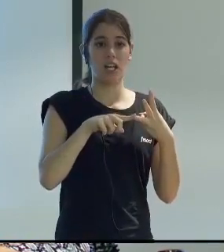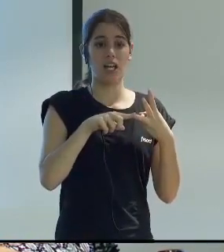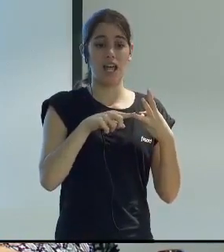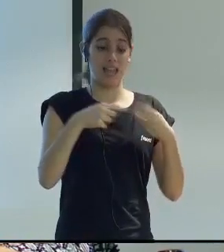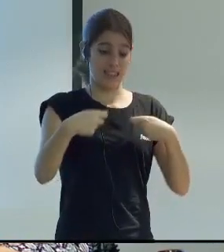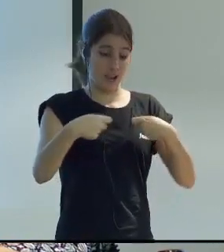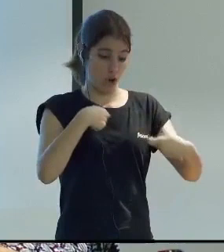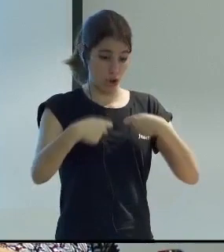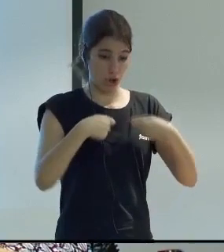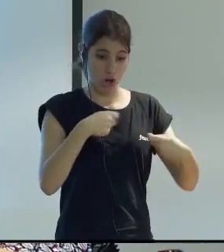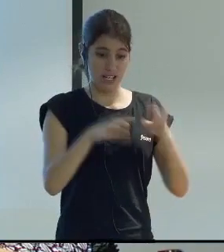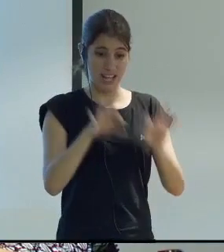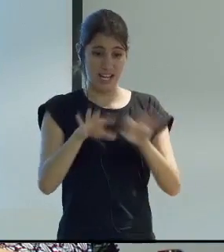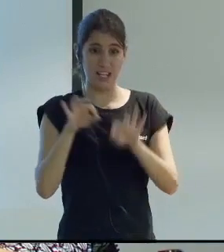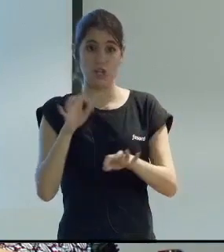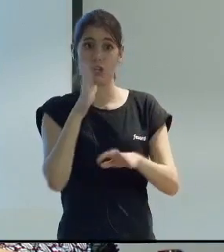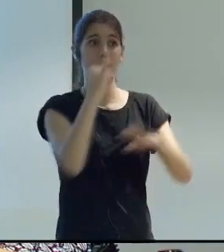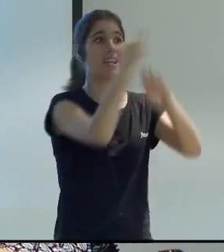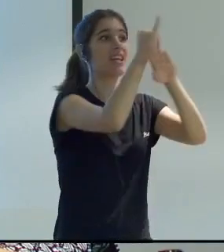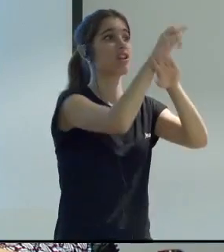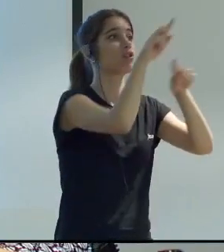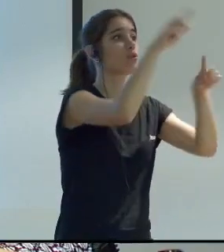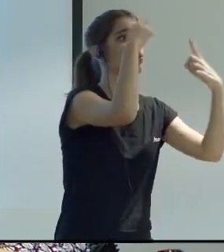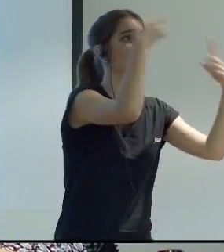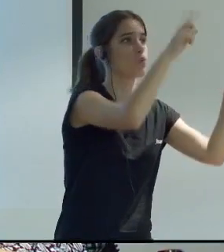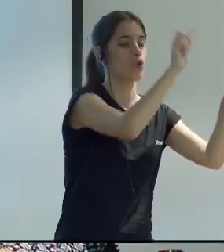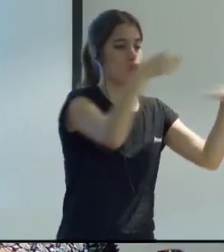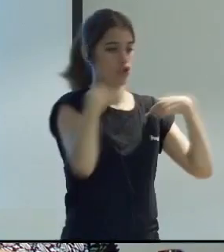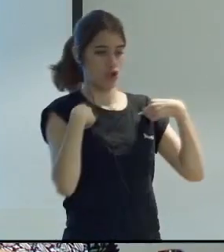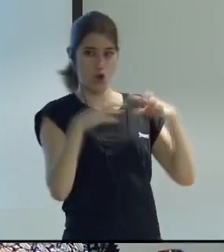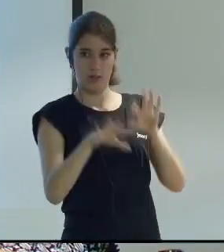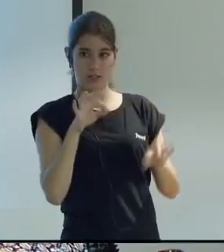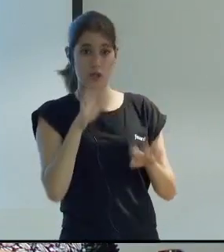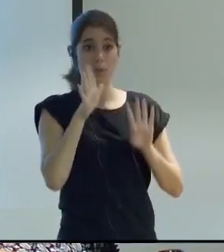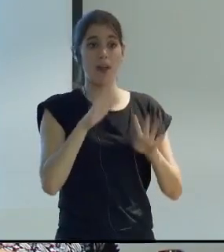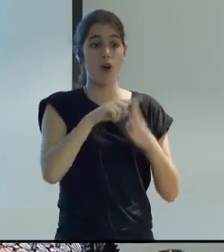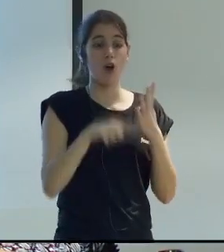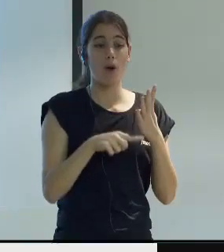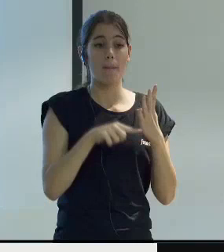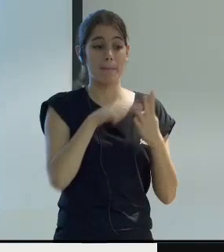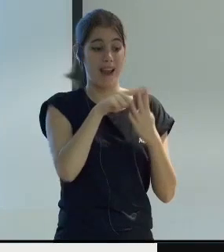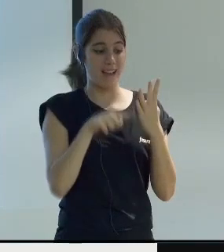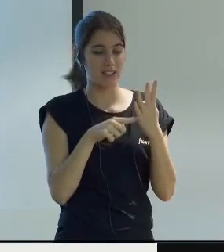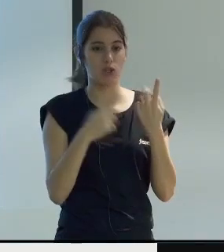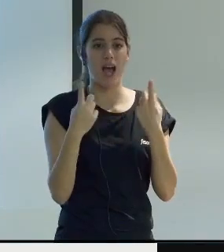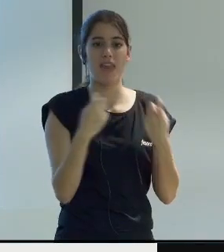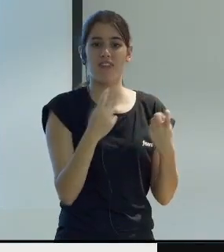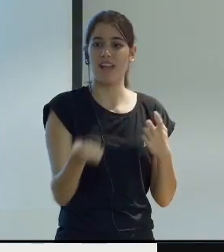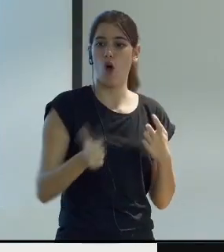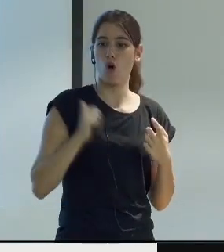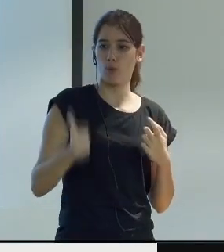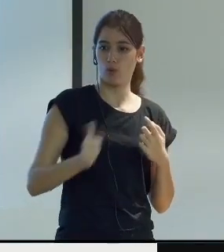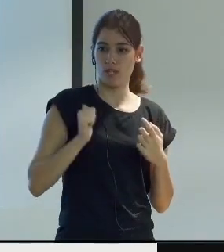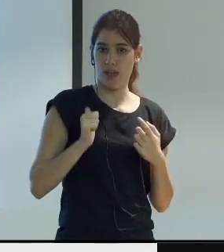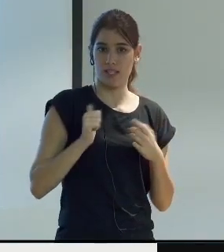control y la desinstitucionalización. Pero para poder estar fuera de las instituciones hemos de disponer de oportunidades